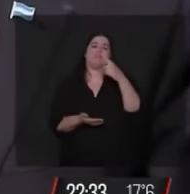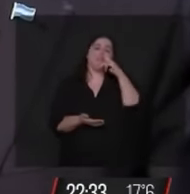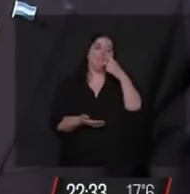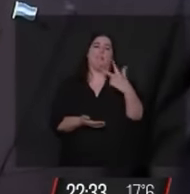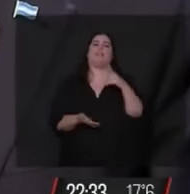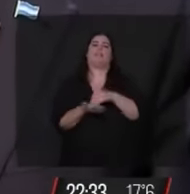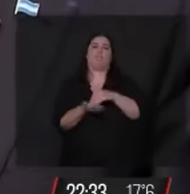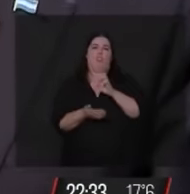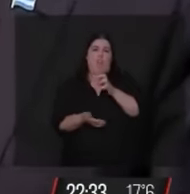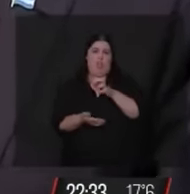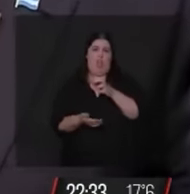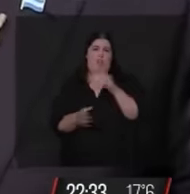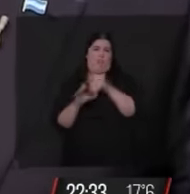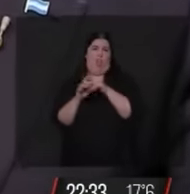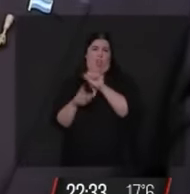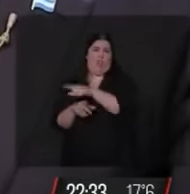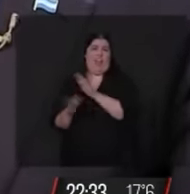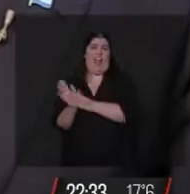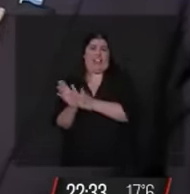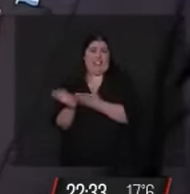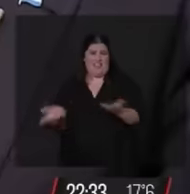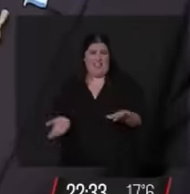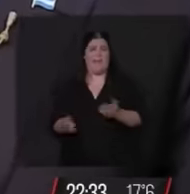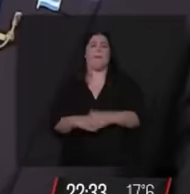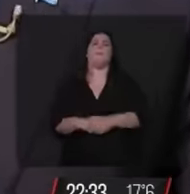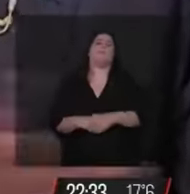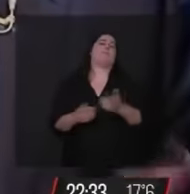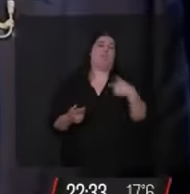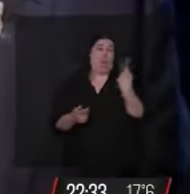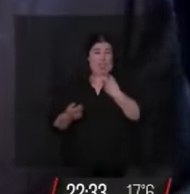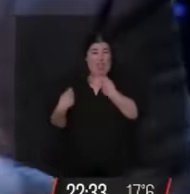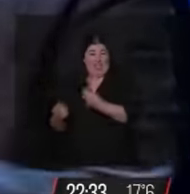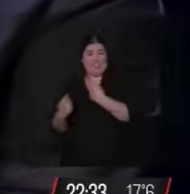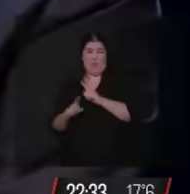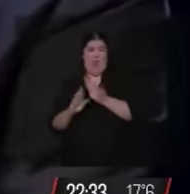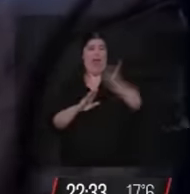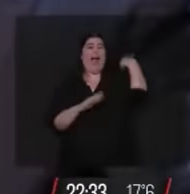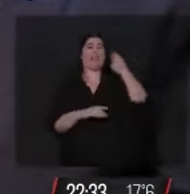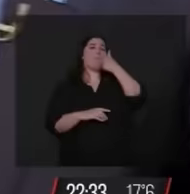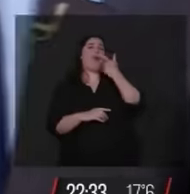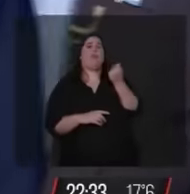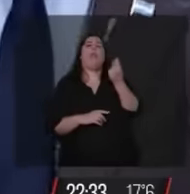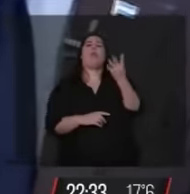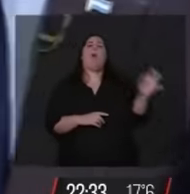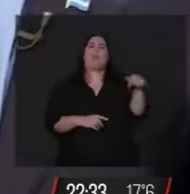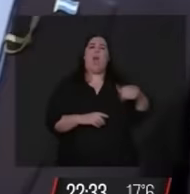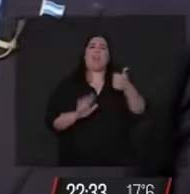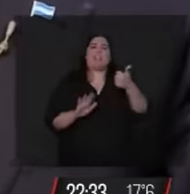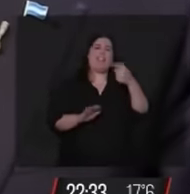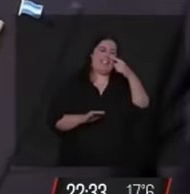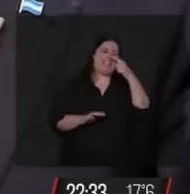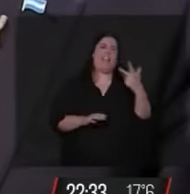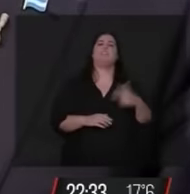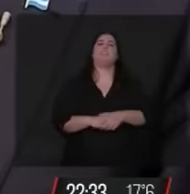debería valer muchísimo más. O sea, si hubieran administrado pero de la manera correcta. Pero no es que lo dilapidamos, con Macri valía 40, hoy vale 63. Pero debería valer